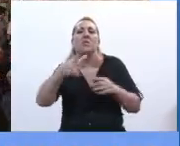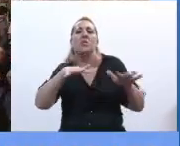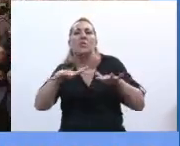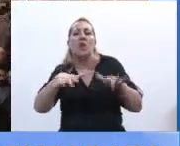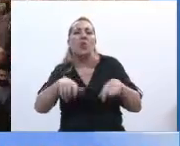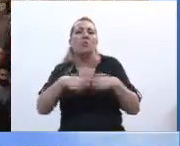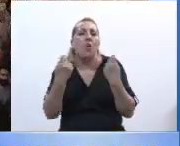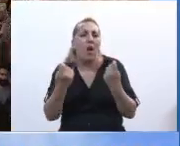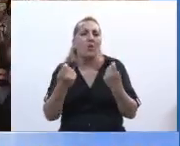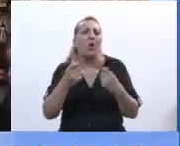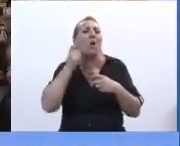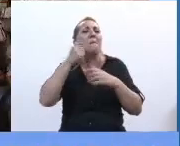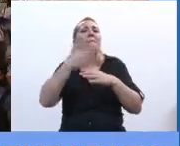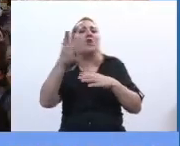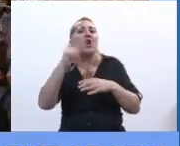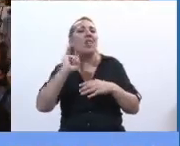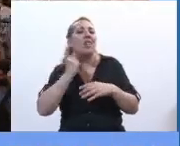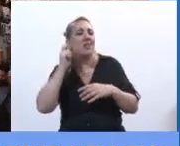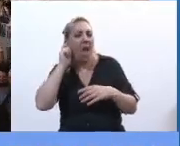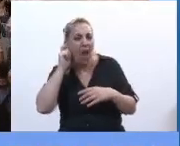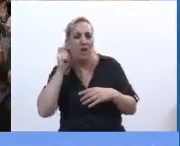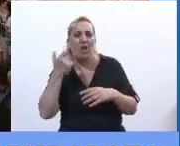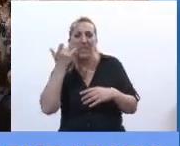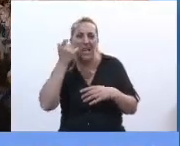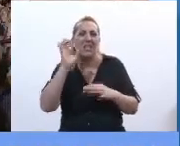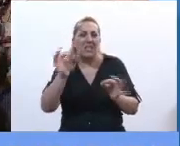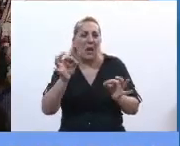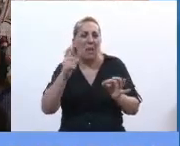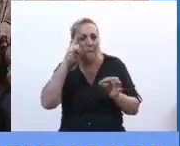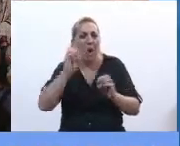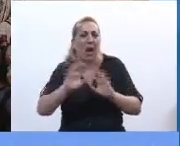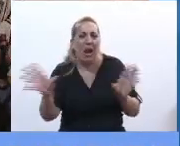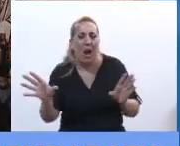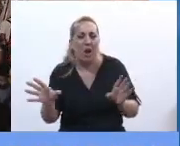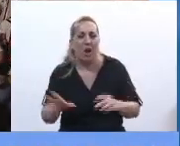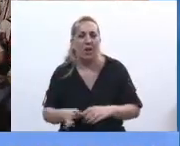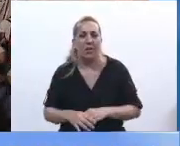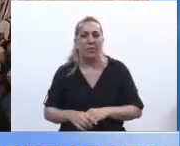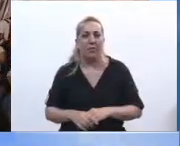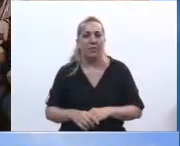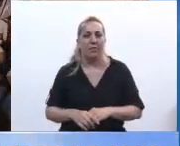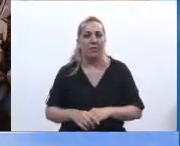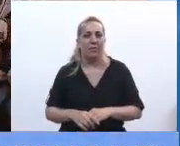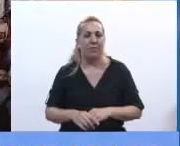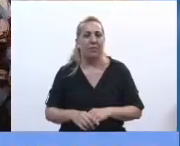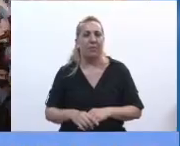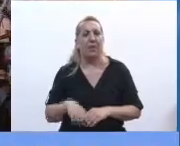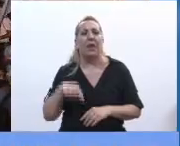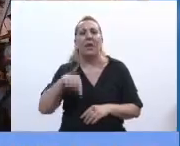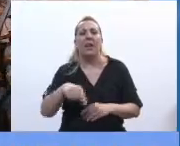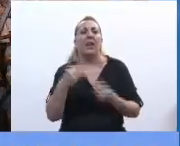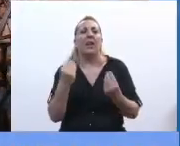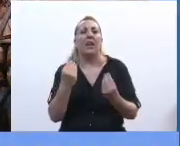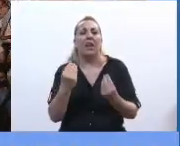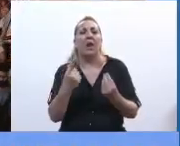y en los casos de mayores de 13 años tenemos absolutamente claro esto no y en este aspecto se propone